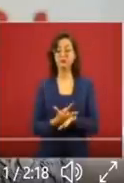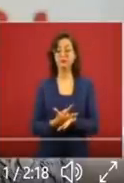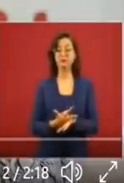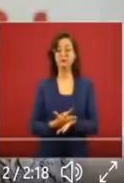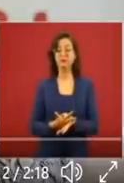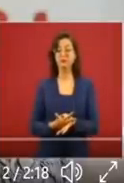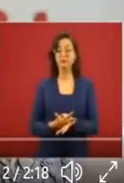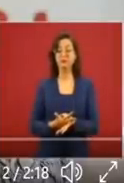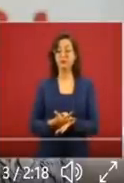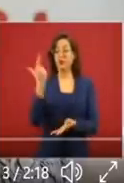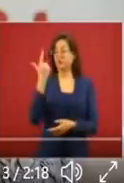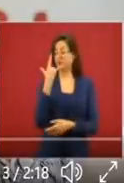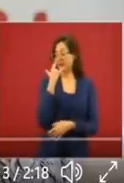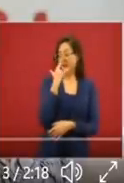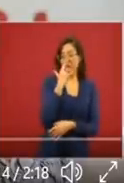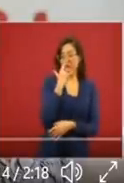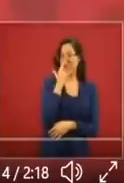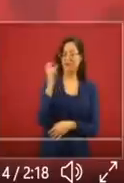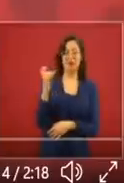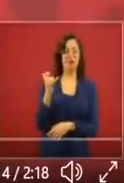completamente atípico.